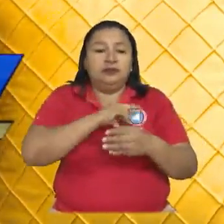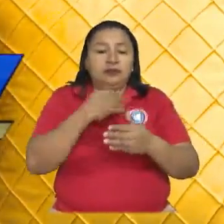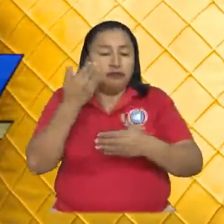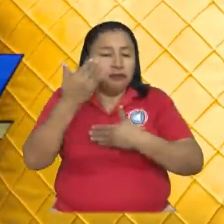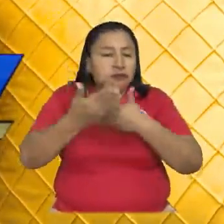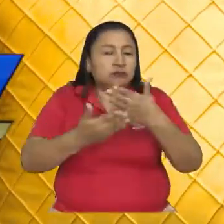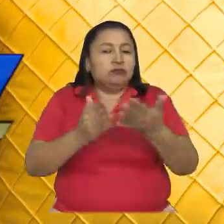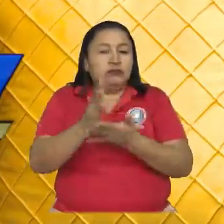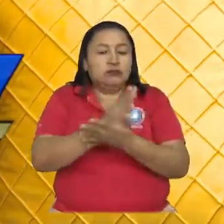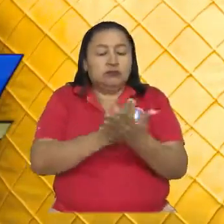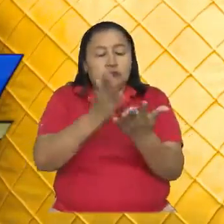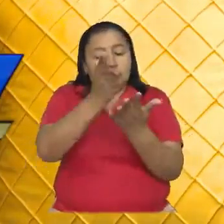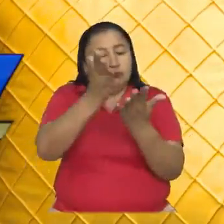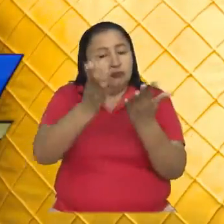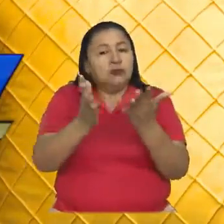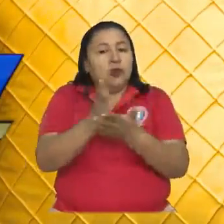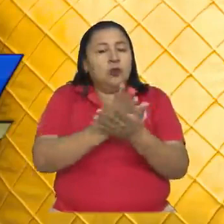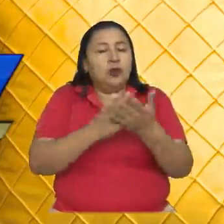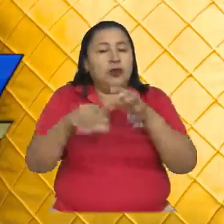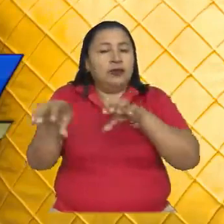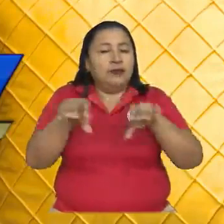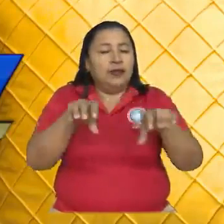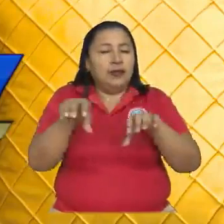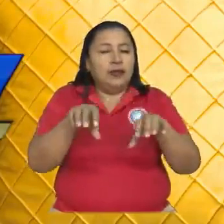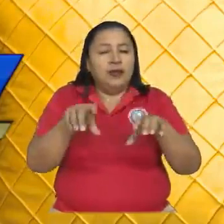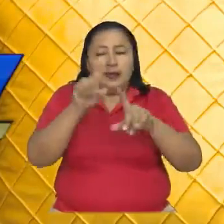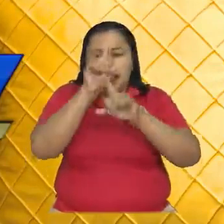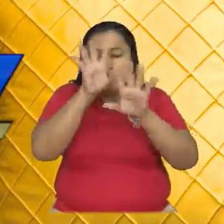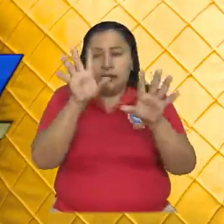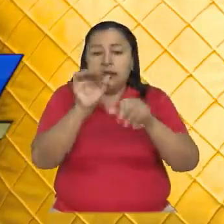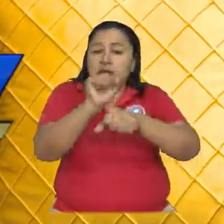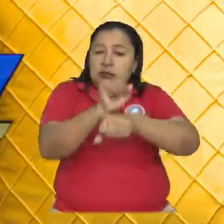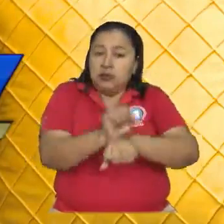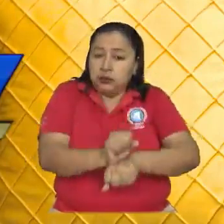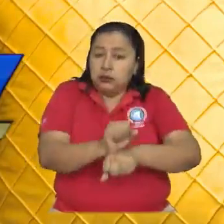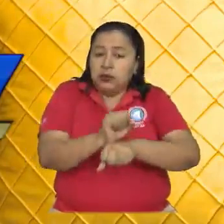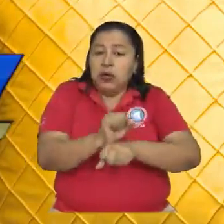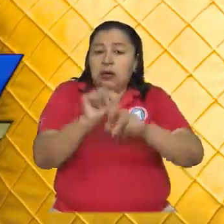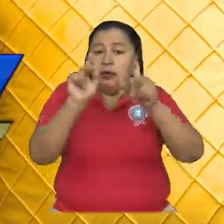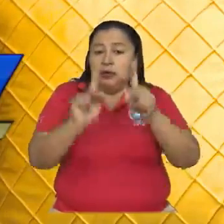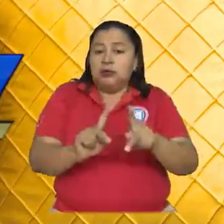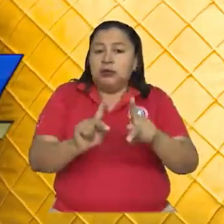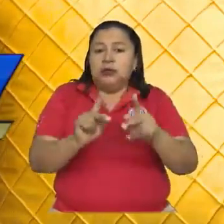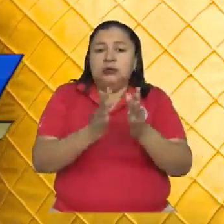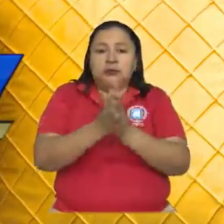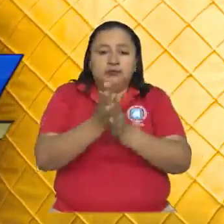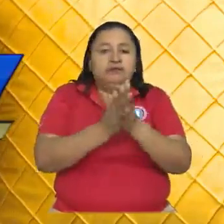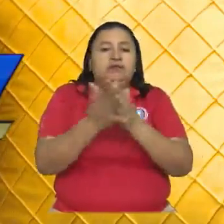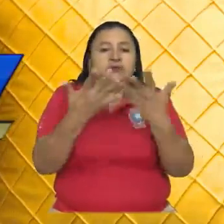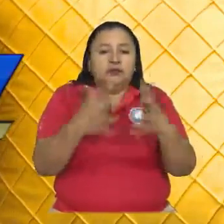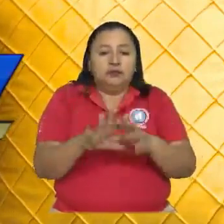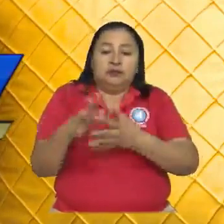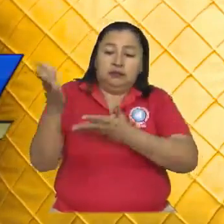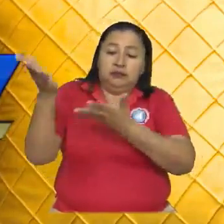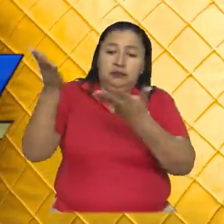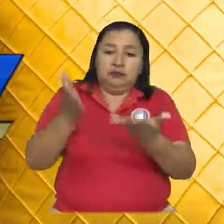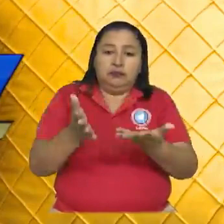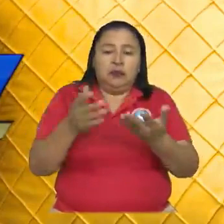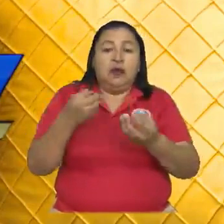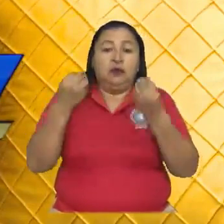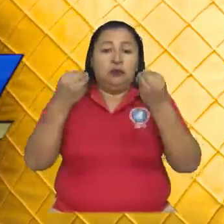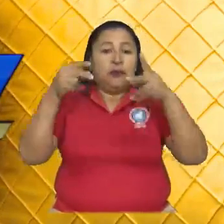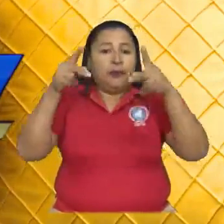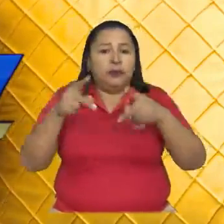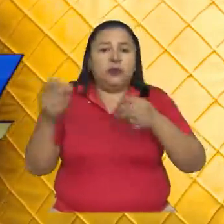aquellas actividades también que son actividades, por un lado, tradicional, para que estemos listos para recibir esa gran